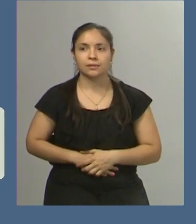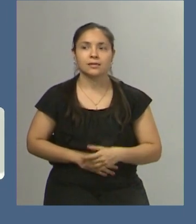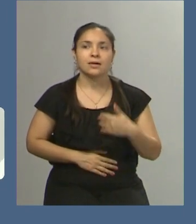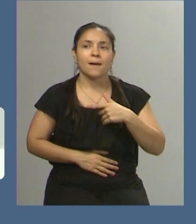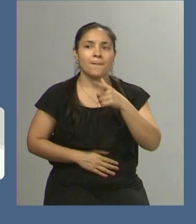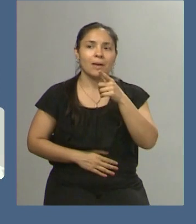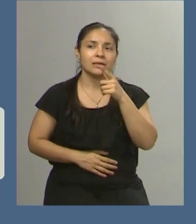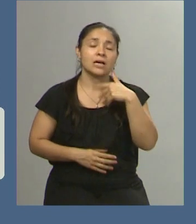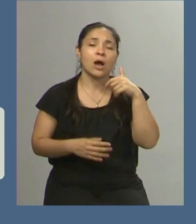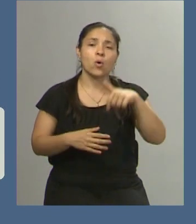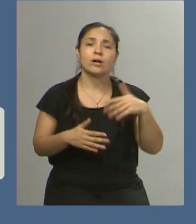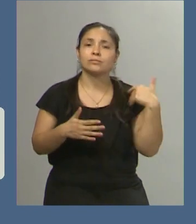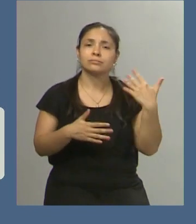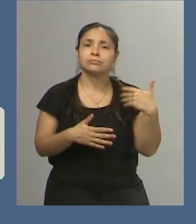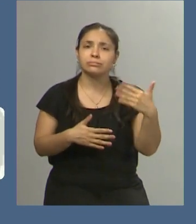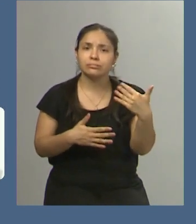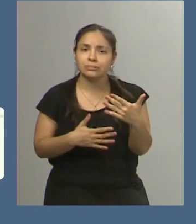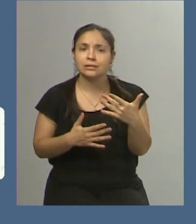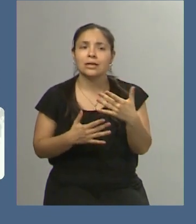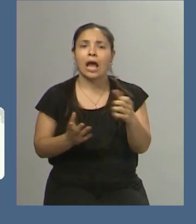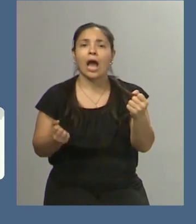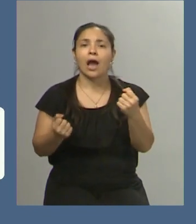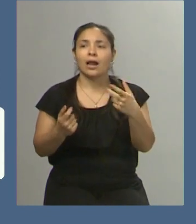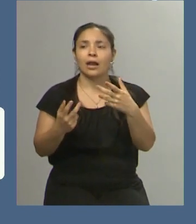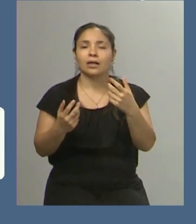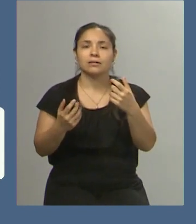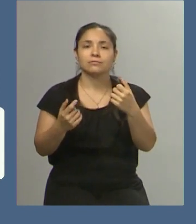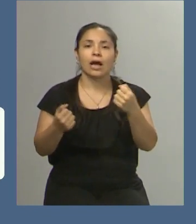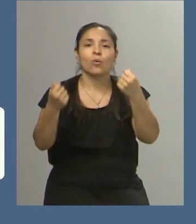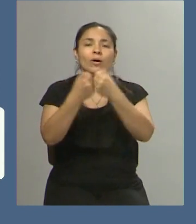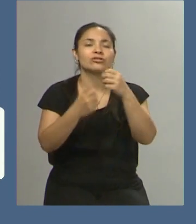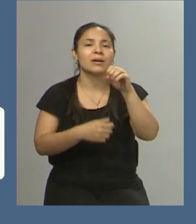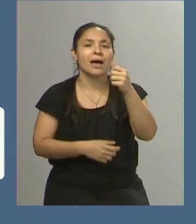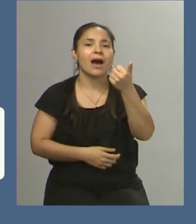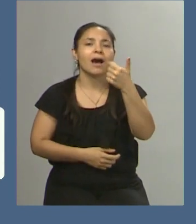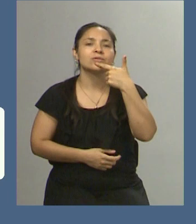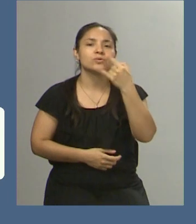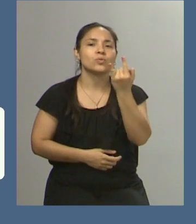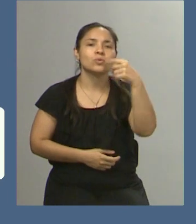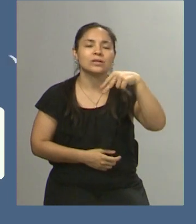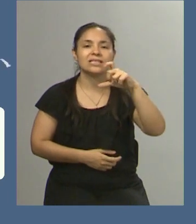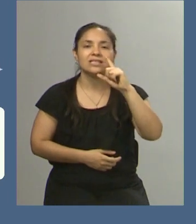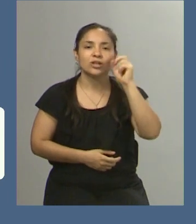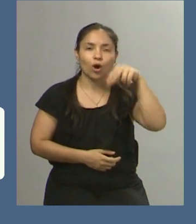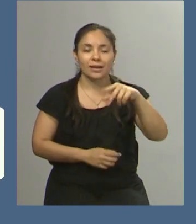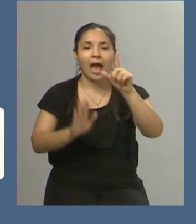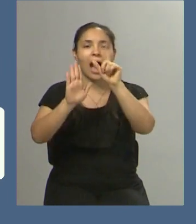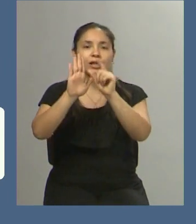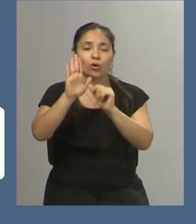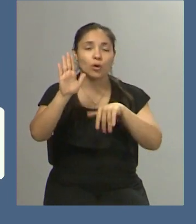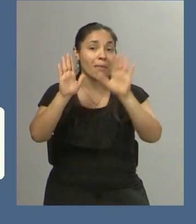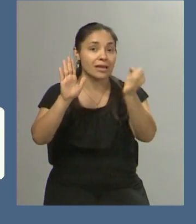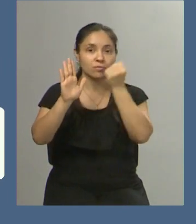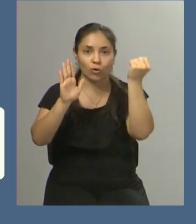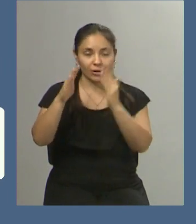años después, el Tratado de Asunción y los artículos principales del Tratado